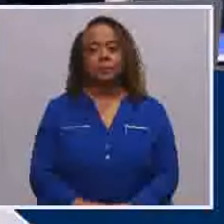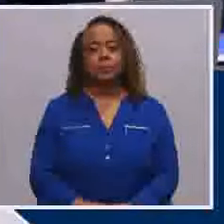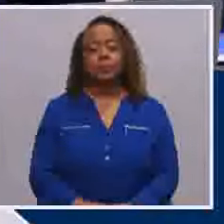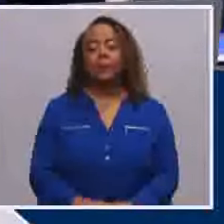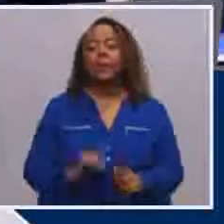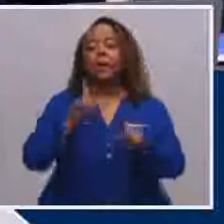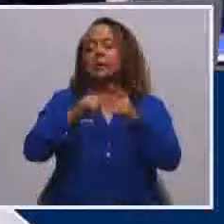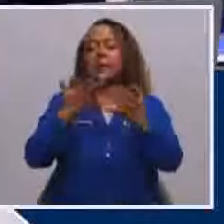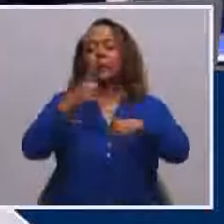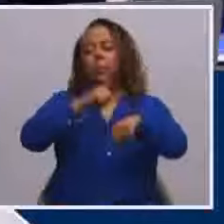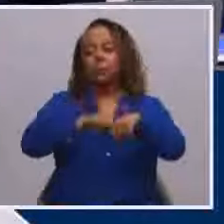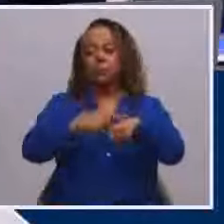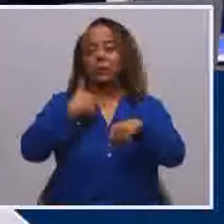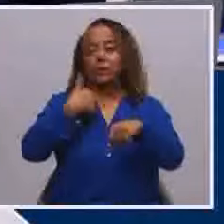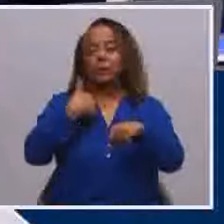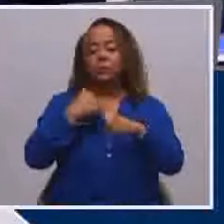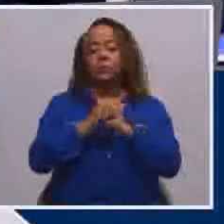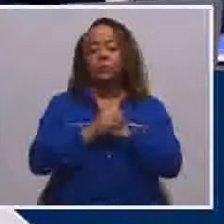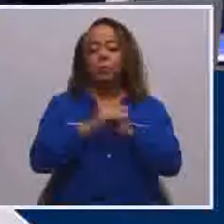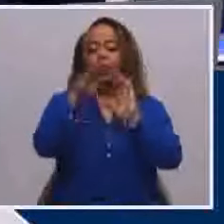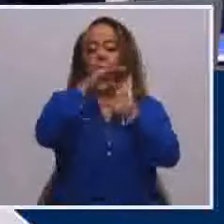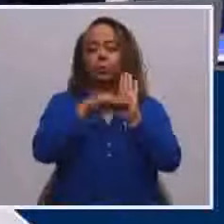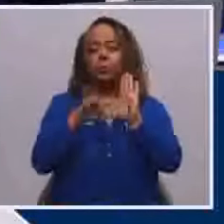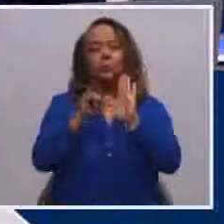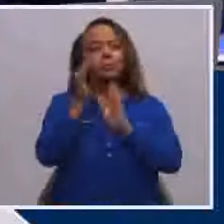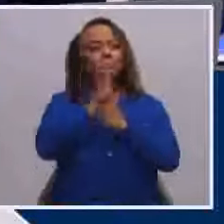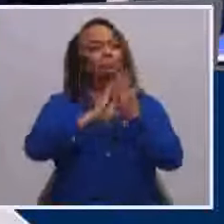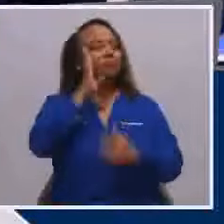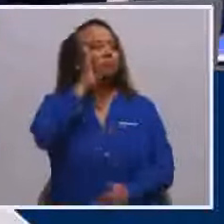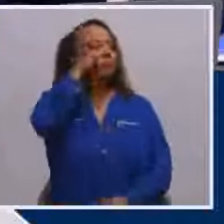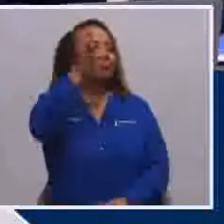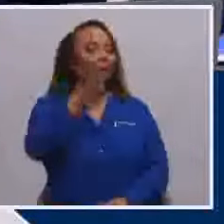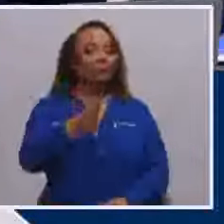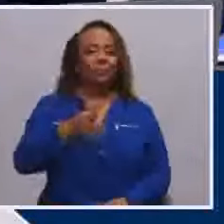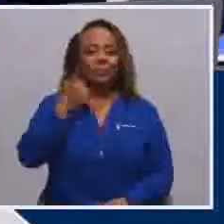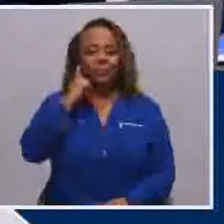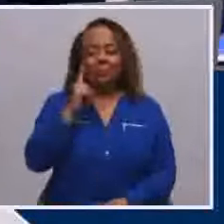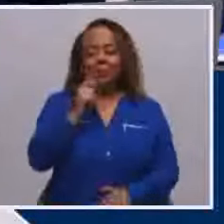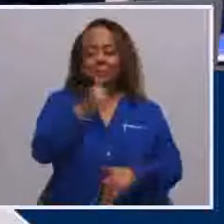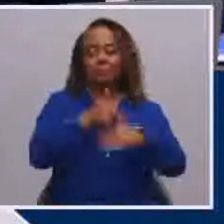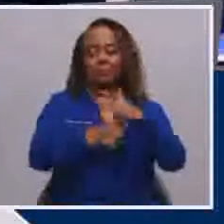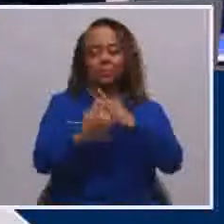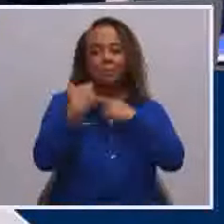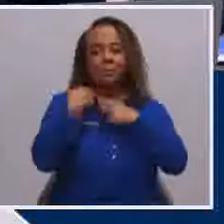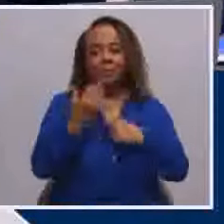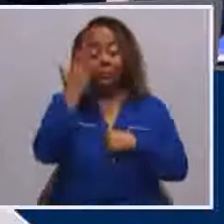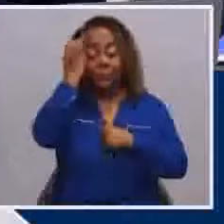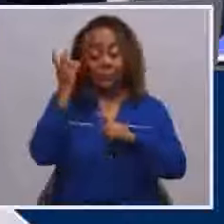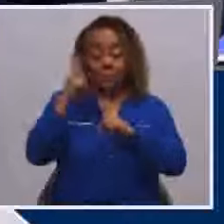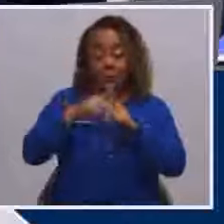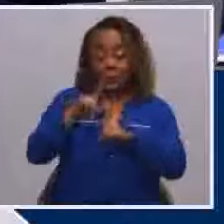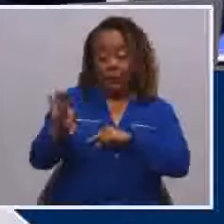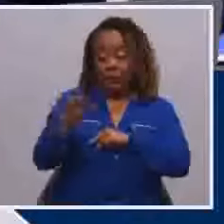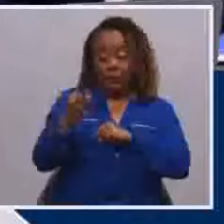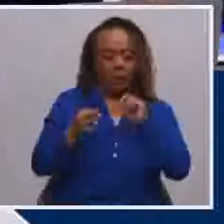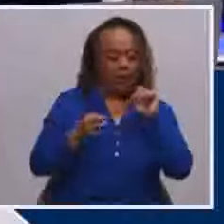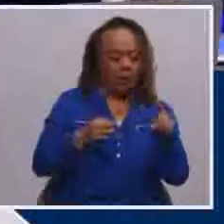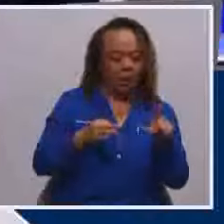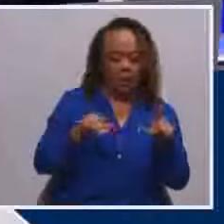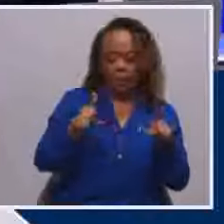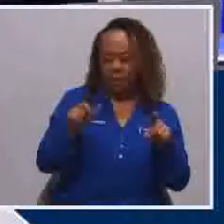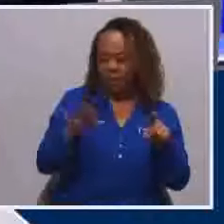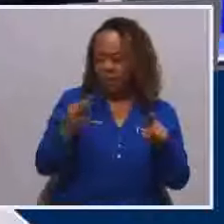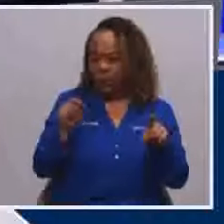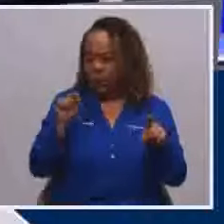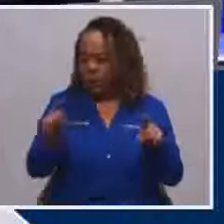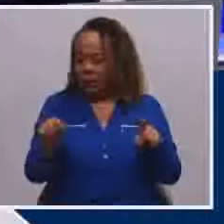tenemos protocolos que terminan siendo como un eufemismo para esconderse de la responsabilidad porque se aplica de una manera en un lado de otra en